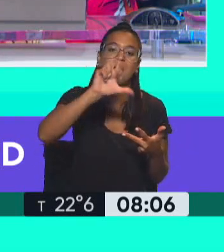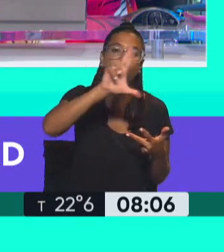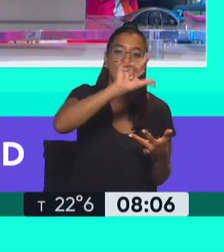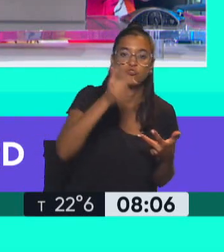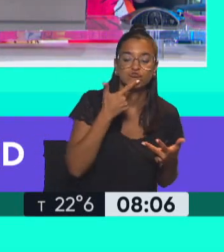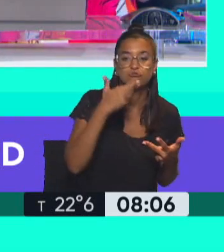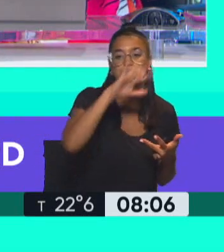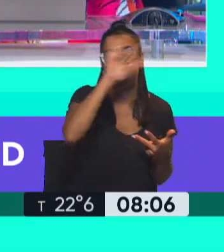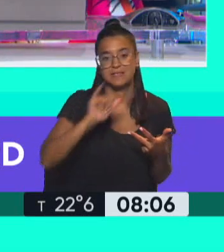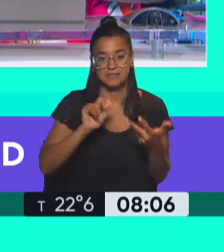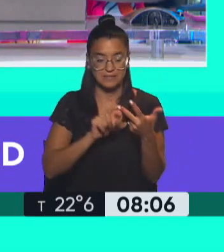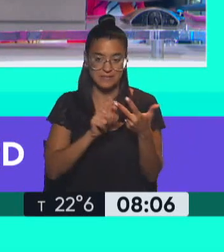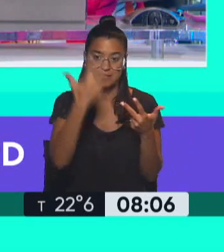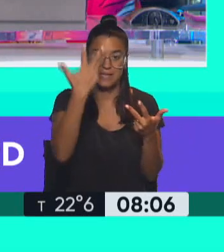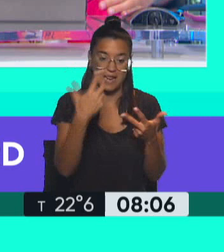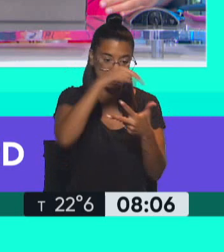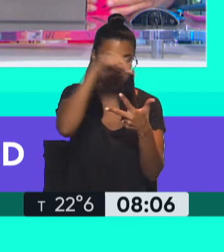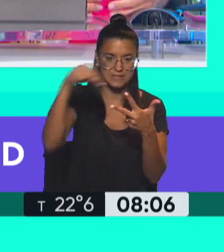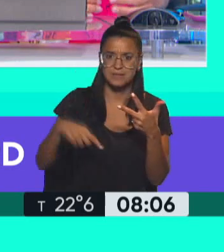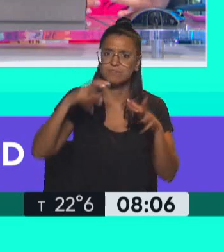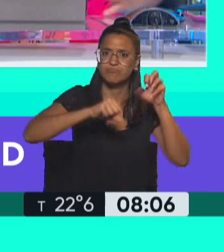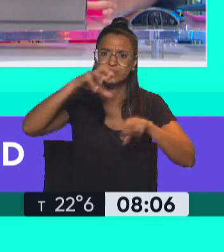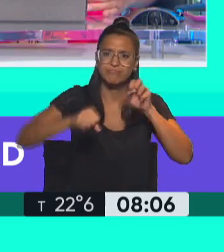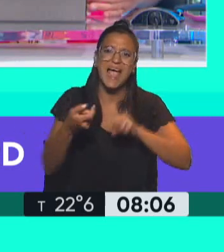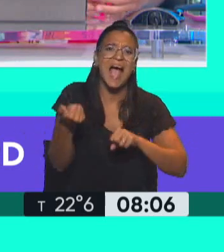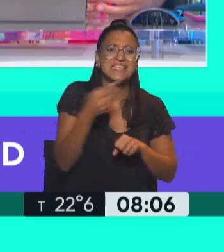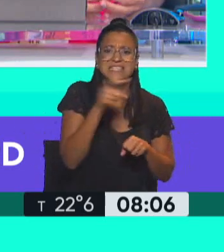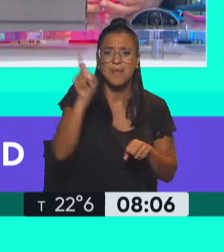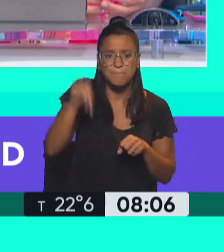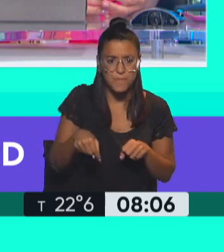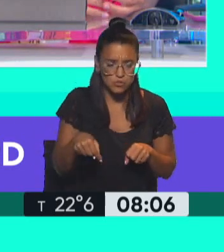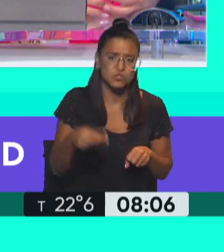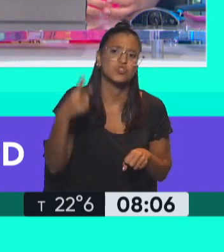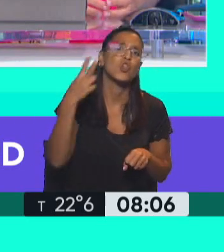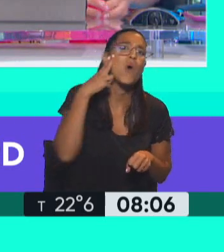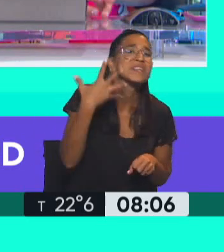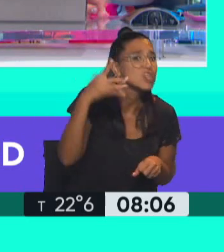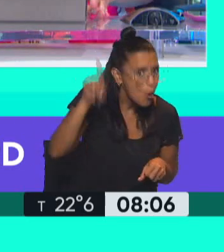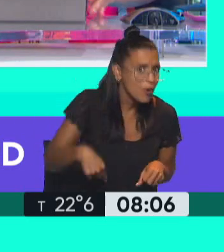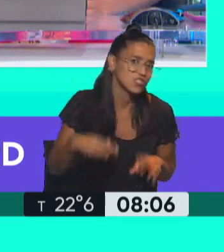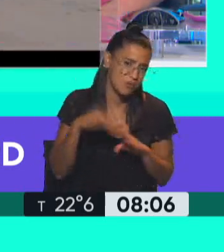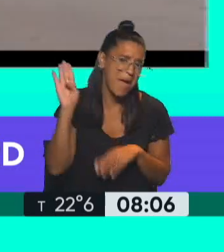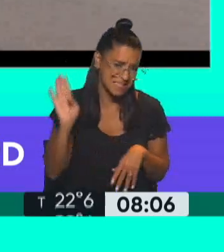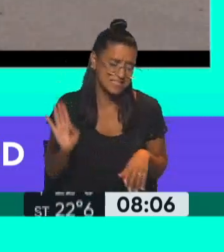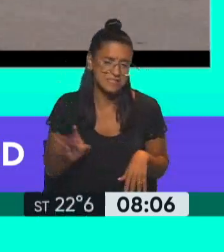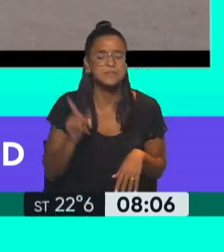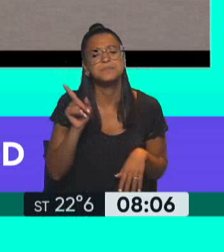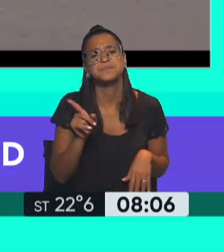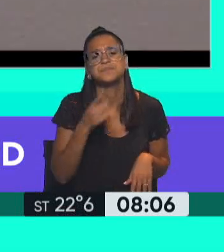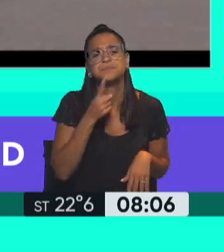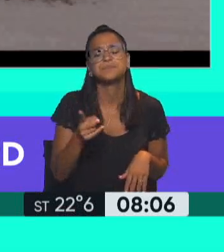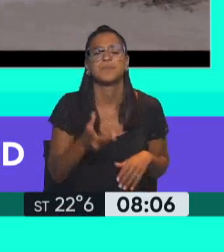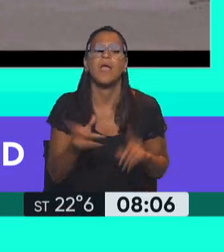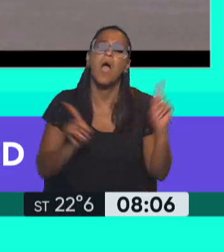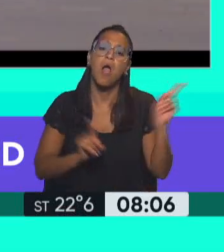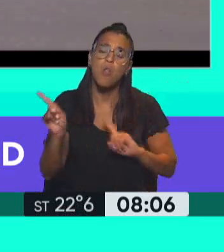que recibíamos son los tres puntos donde la ocupación hasta te diría que por ahí llega hasta más del 95 por ciento es que también estableciendo qué por ahí